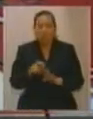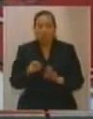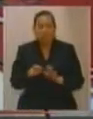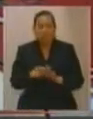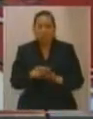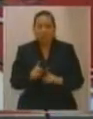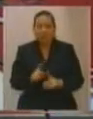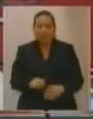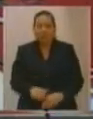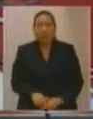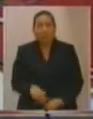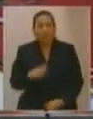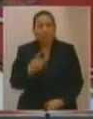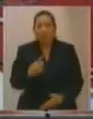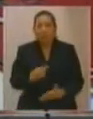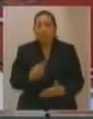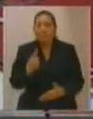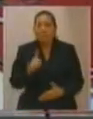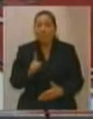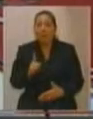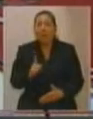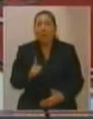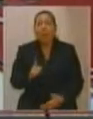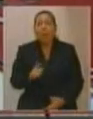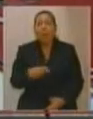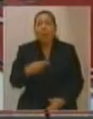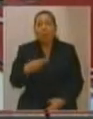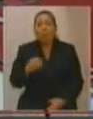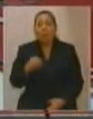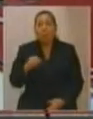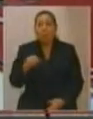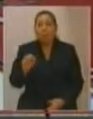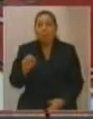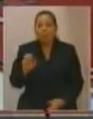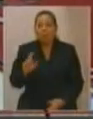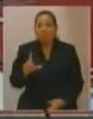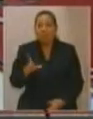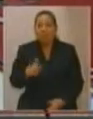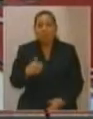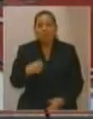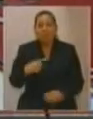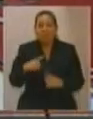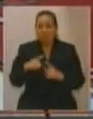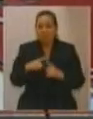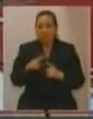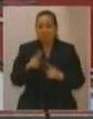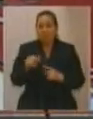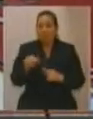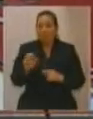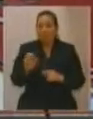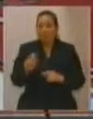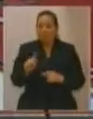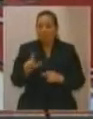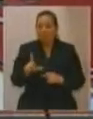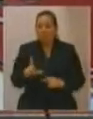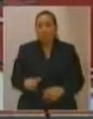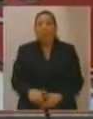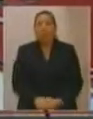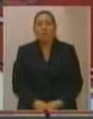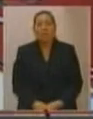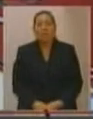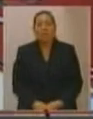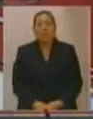del señor Bruce, que es solamente para homosexuales. Yo soy una persona transexual, me dijo esta persona, y yo no